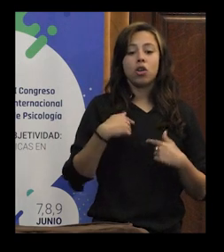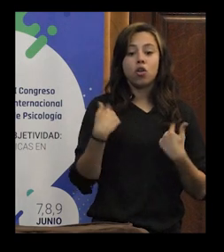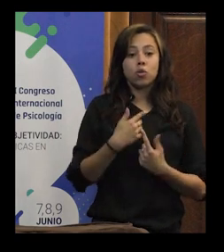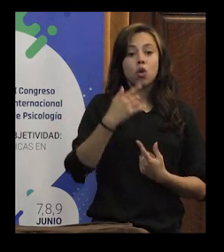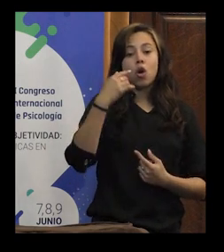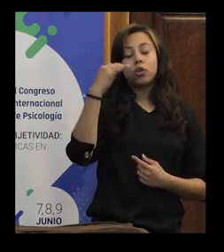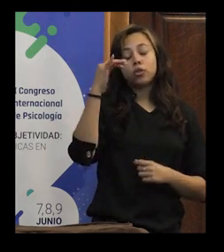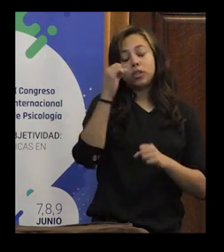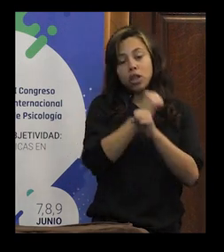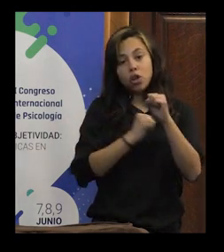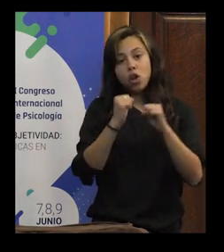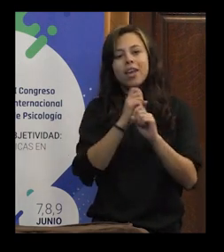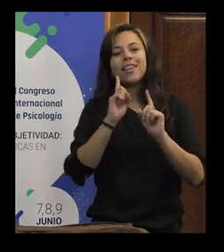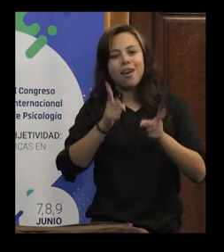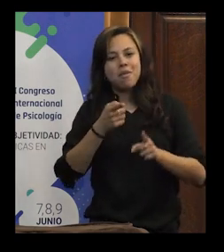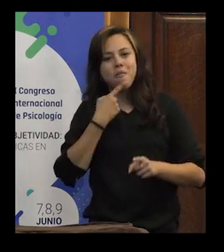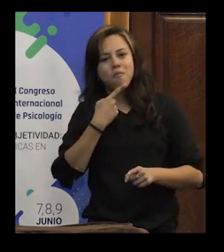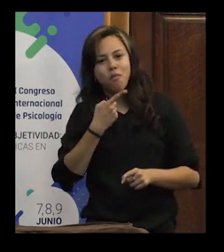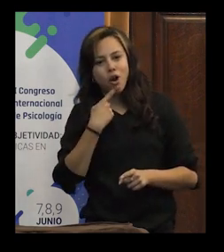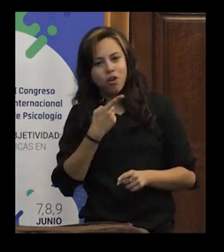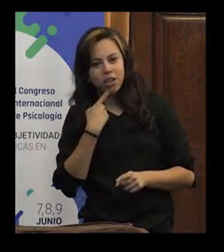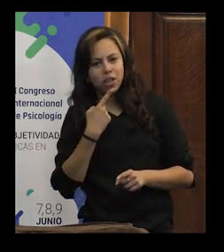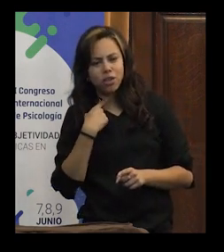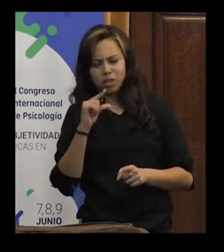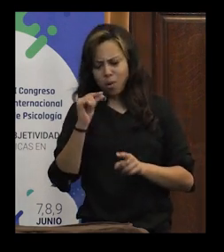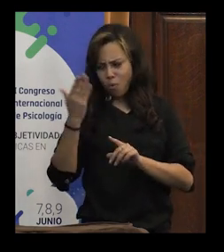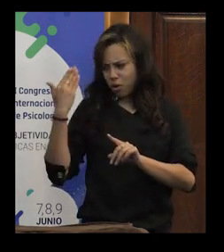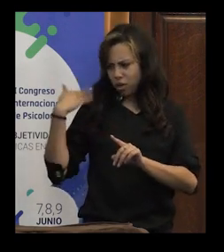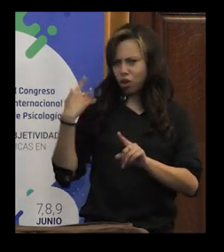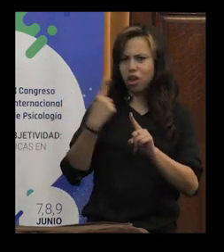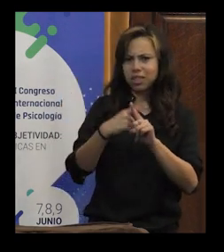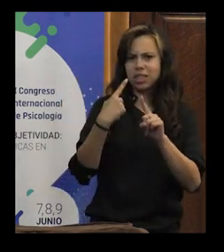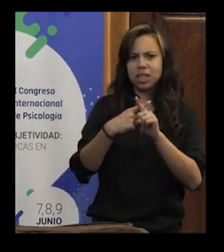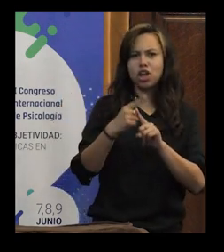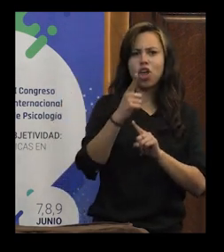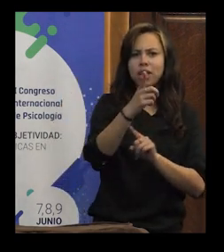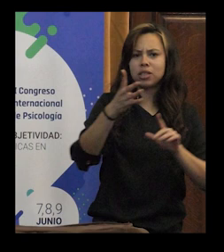tecnologias biopolíticas do final do século